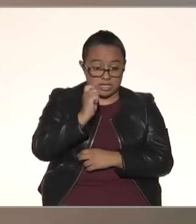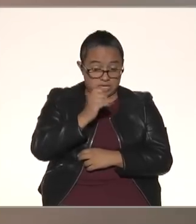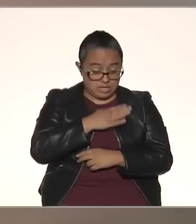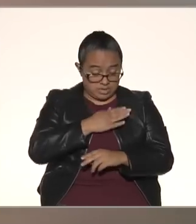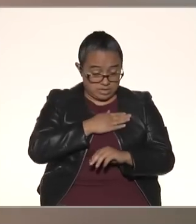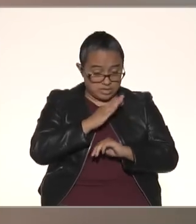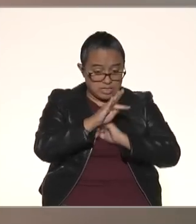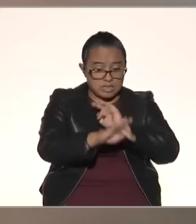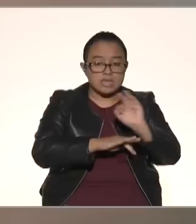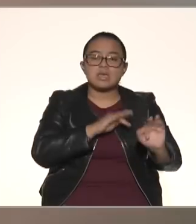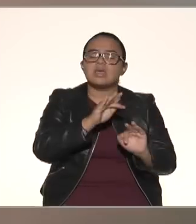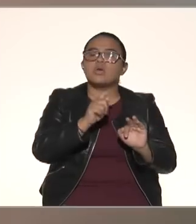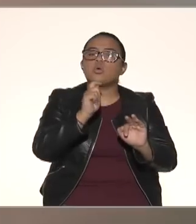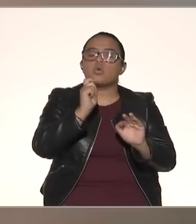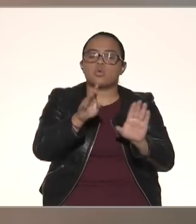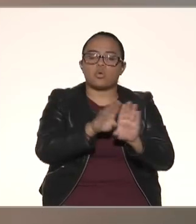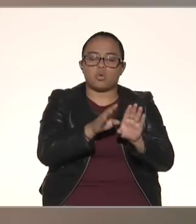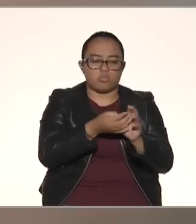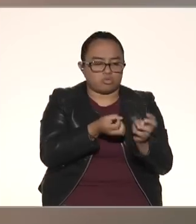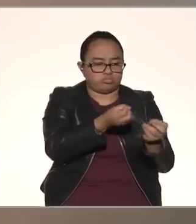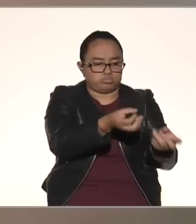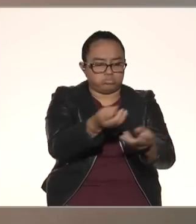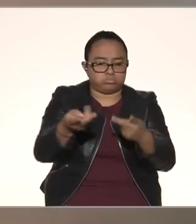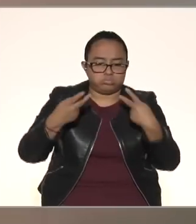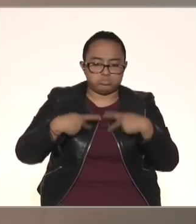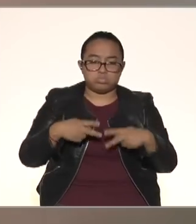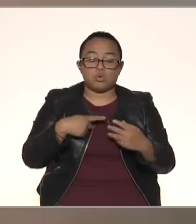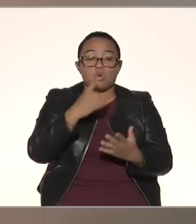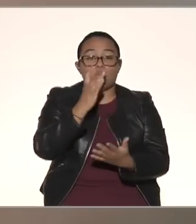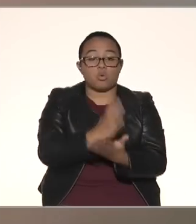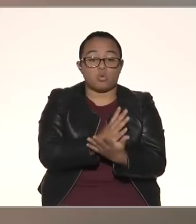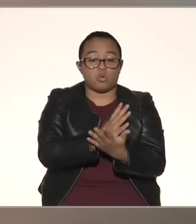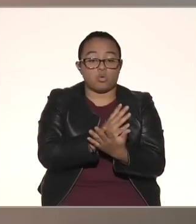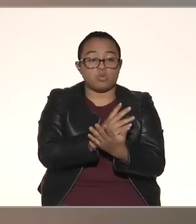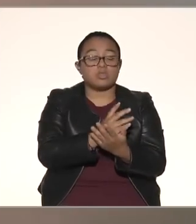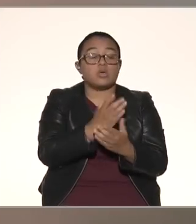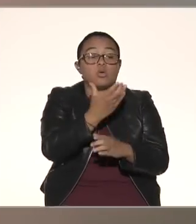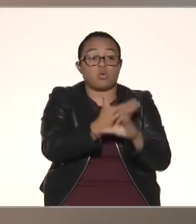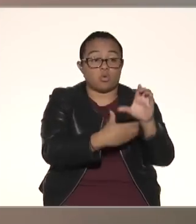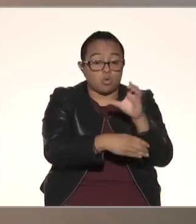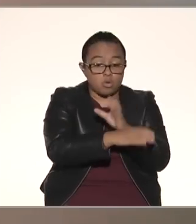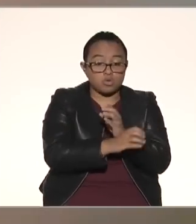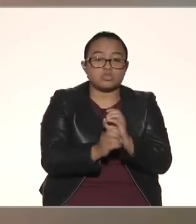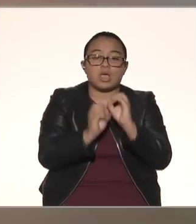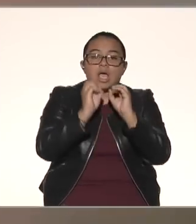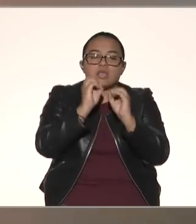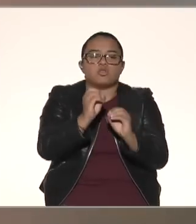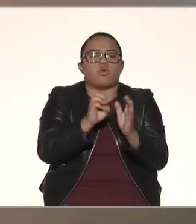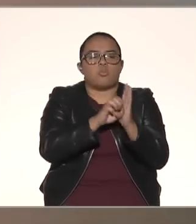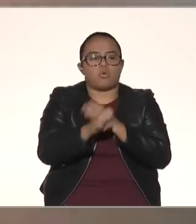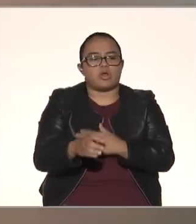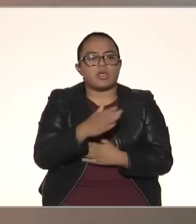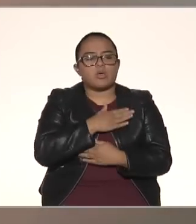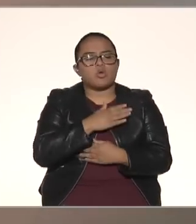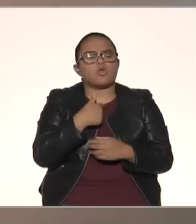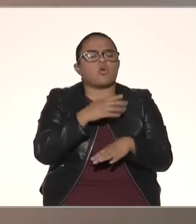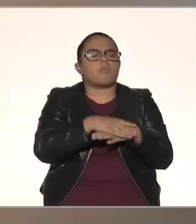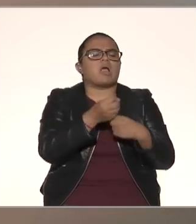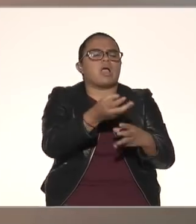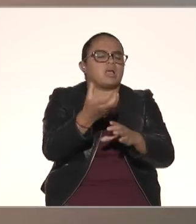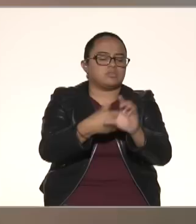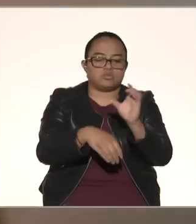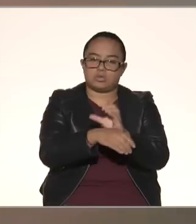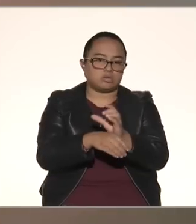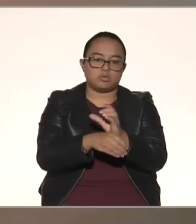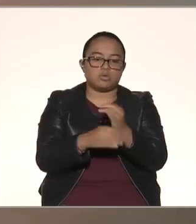el hecho dadivoso de darse a los demás. No solo desde un punto de vista material, no solo es generoso aquel que da más a los demás, sino